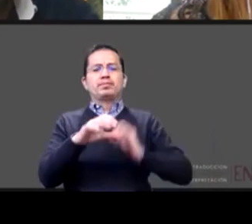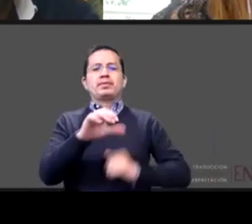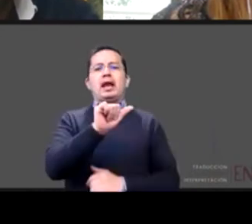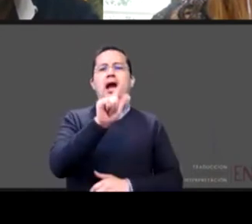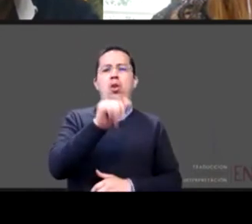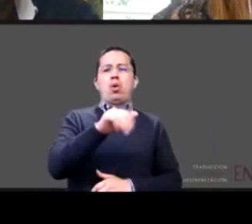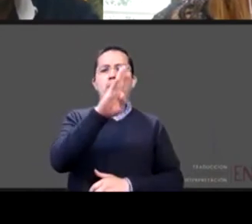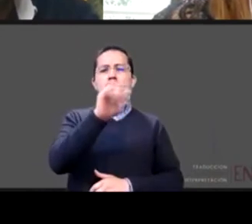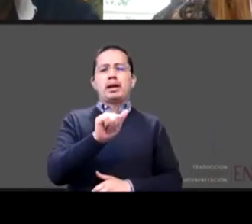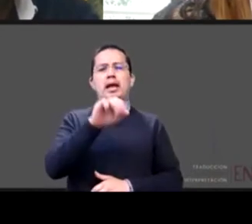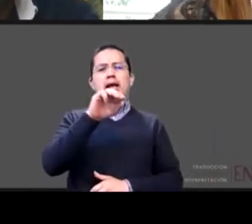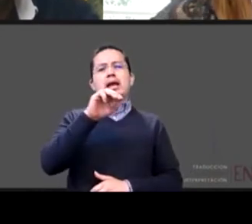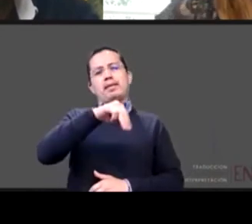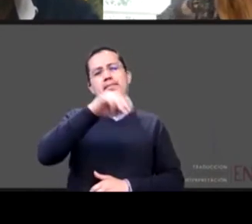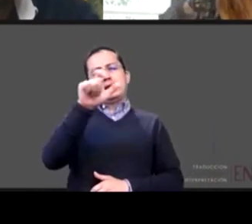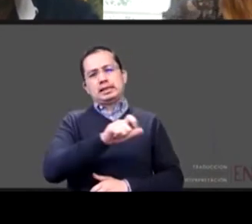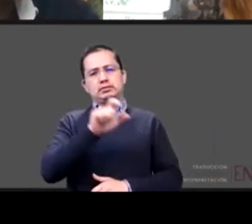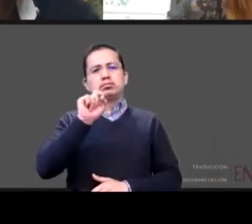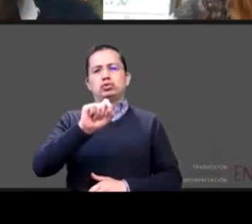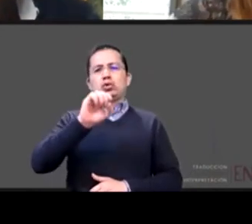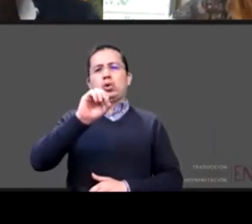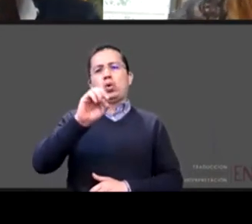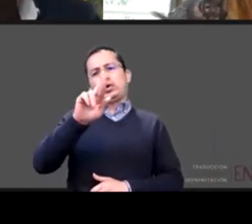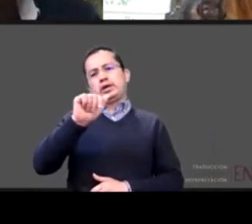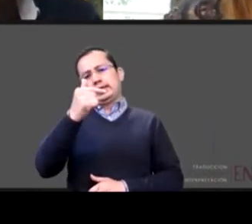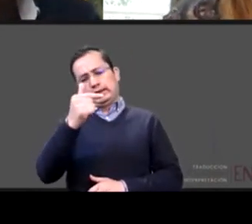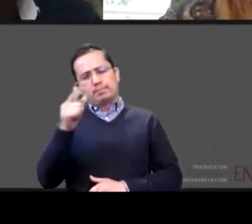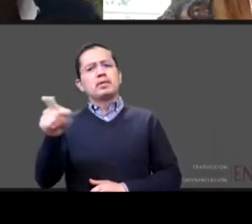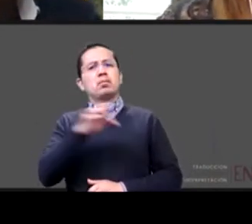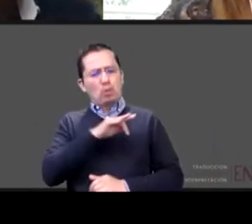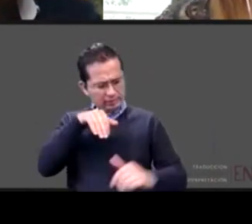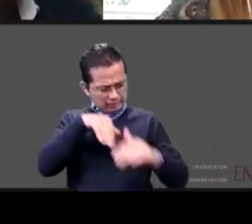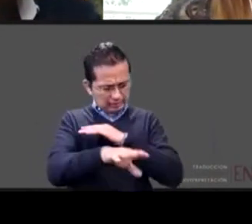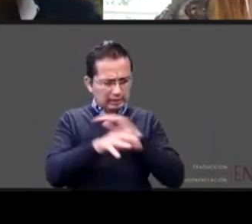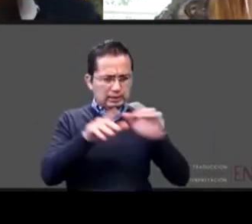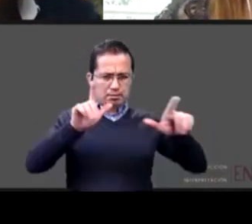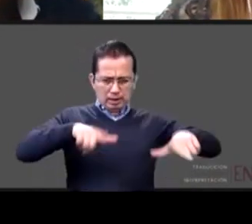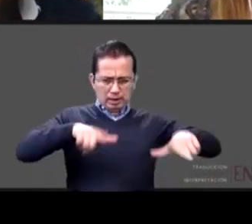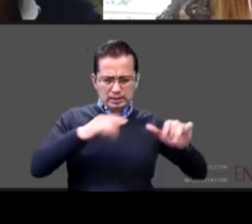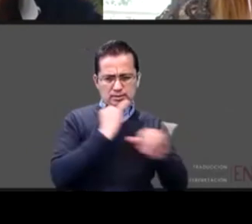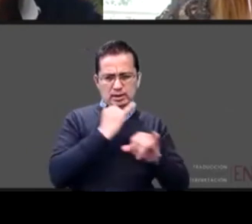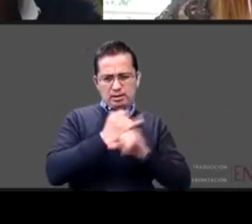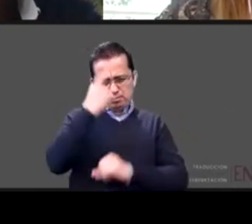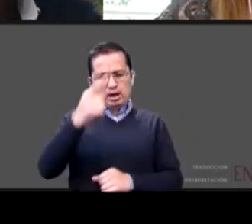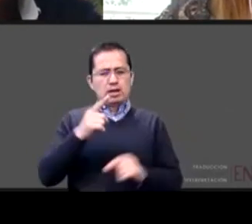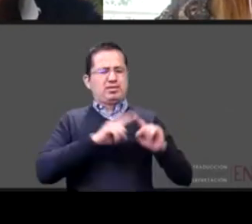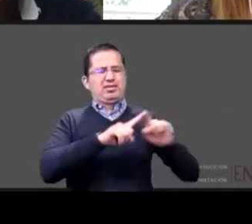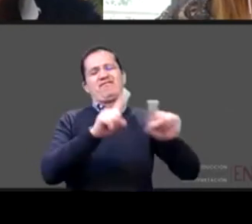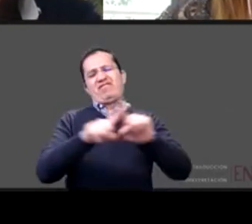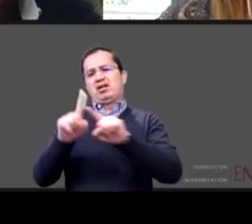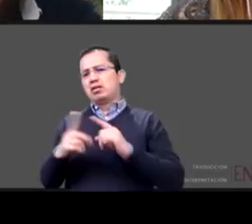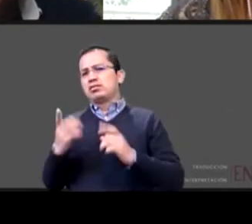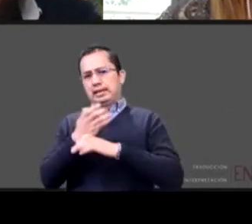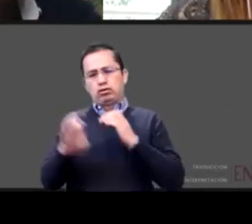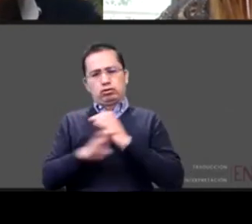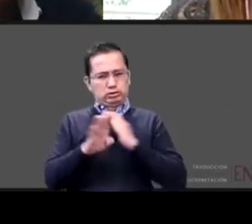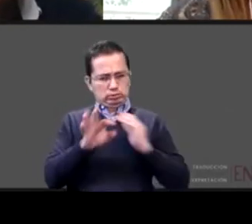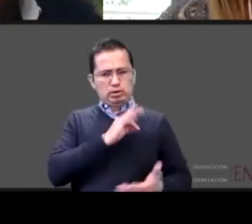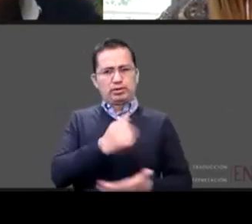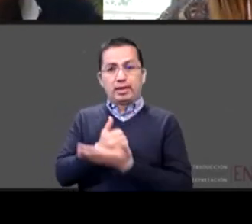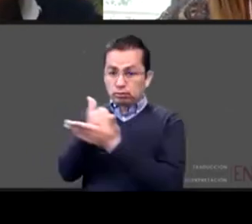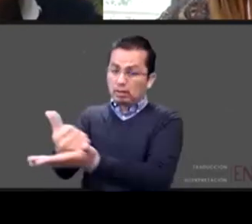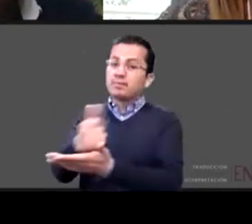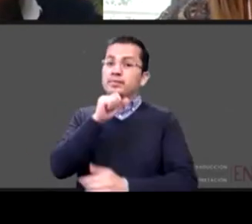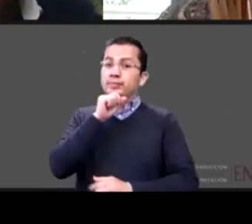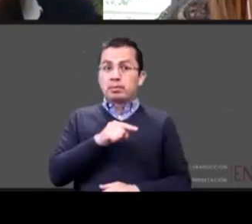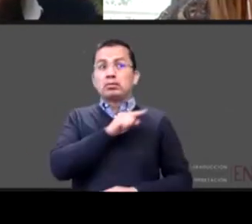alumbramx.org. Podrán ver más herramientas que instituciones como las que hemos escuchado también en este panel han puesto a disposición